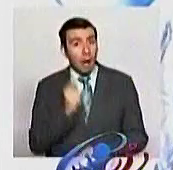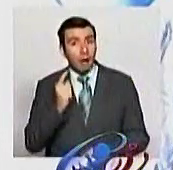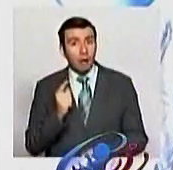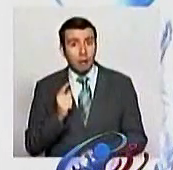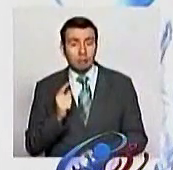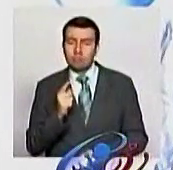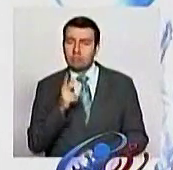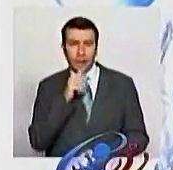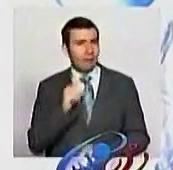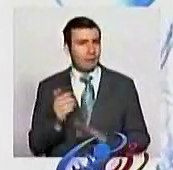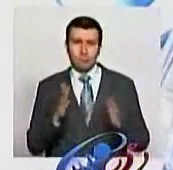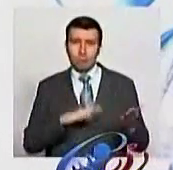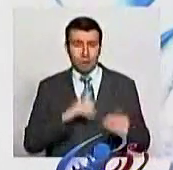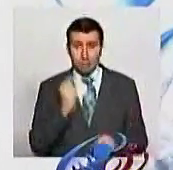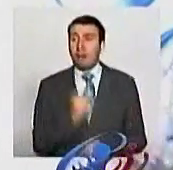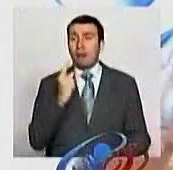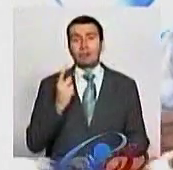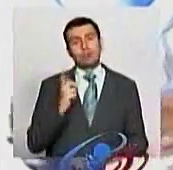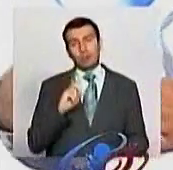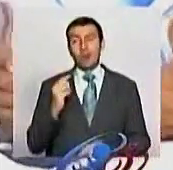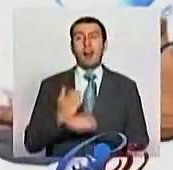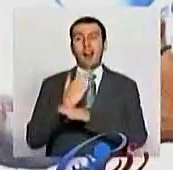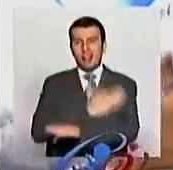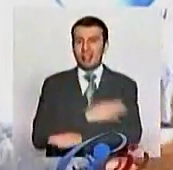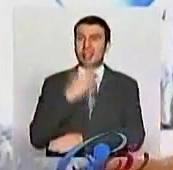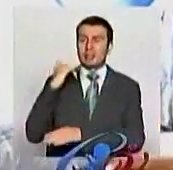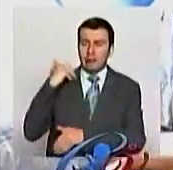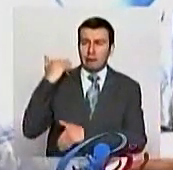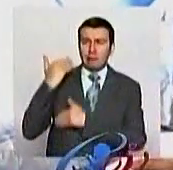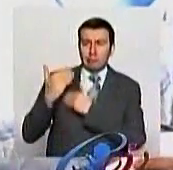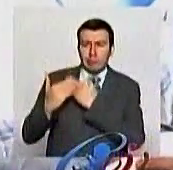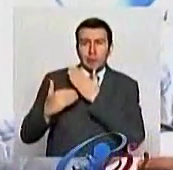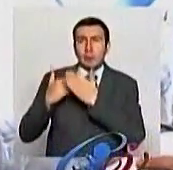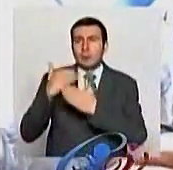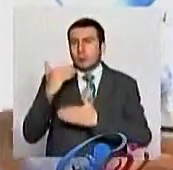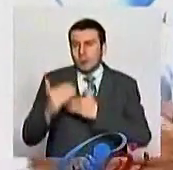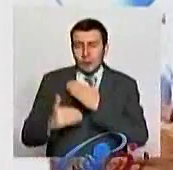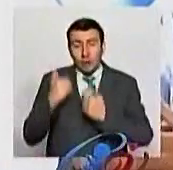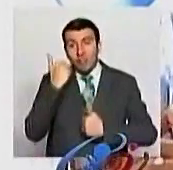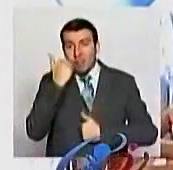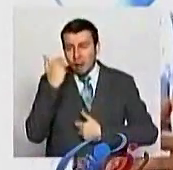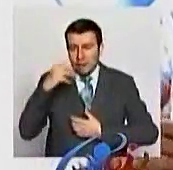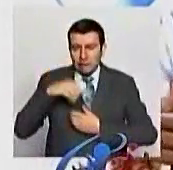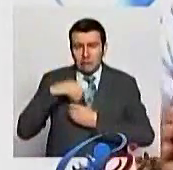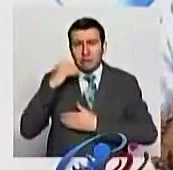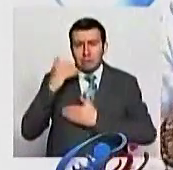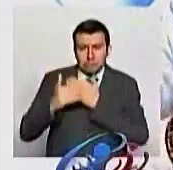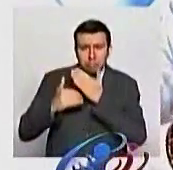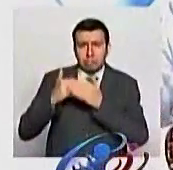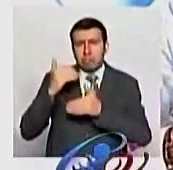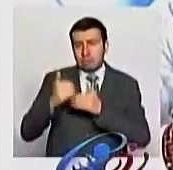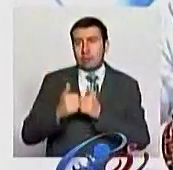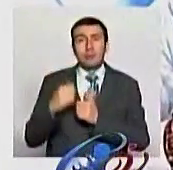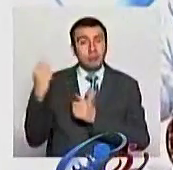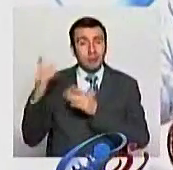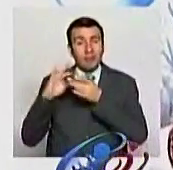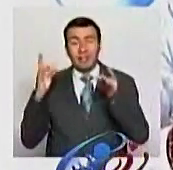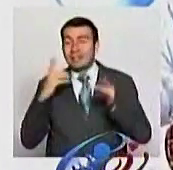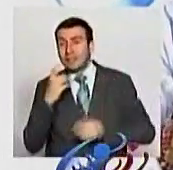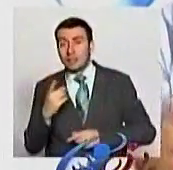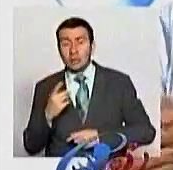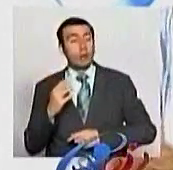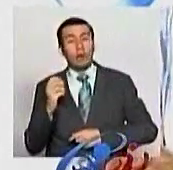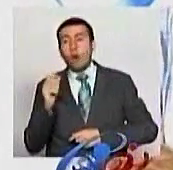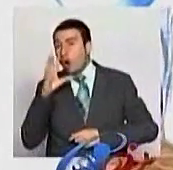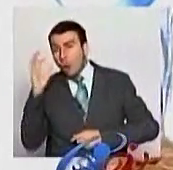muere. Uno se muere porque incubó una enfermedad. Por eso hay un adagio que dice que un hombre se demora 20 años para hacer una cosa